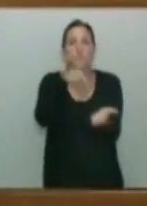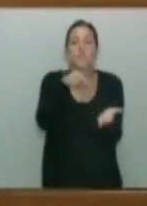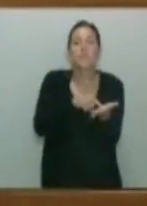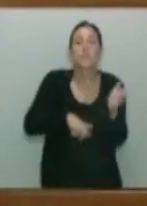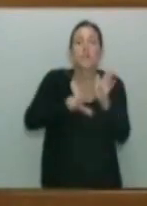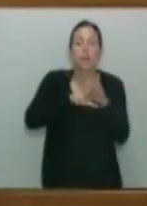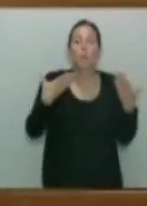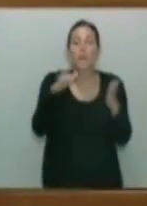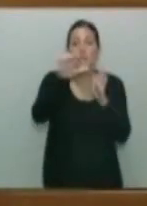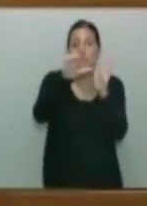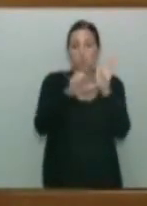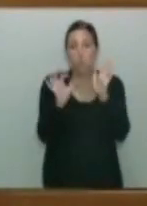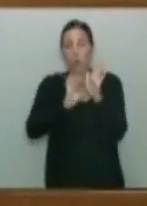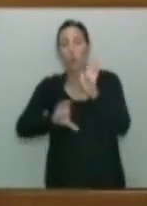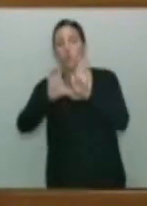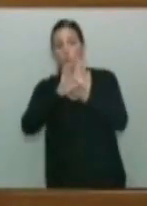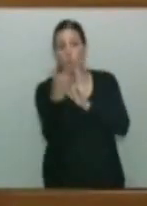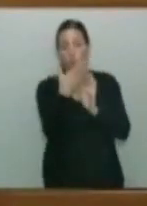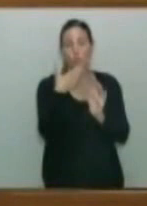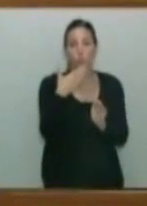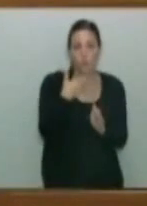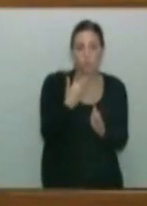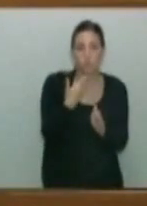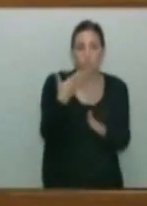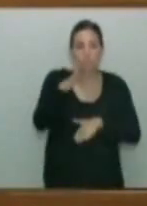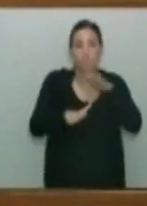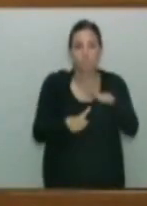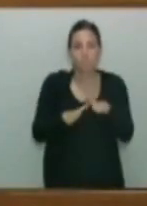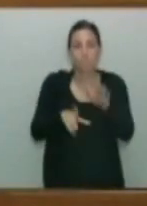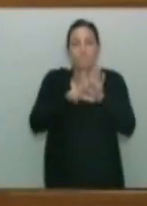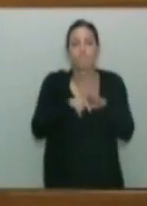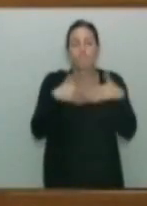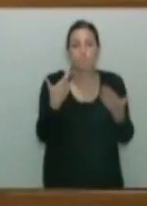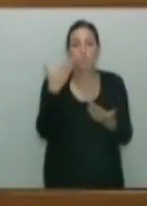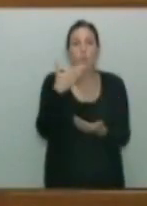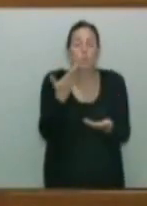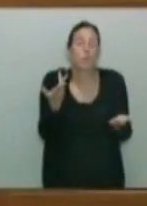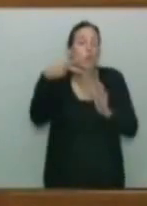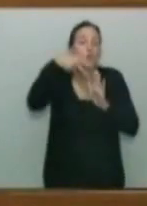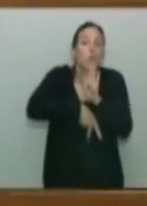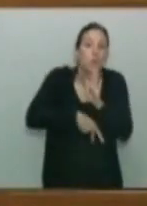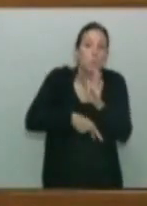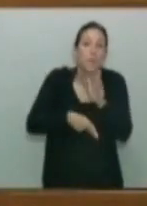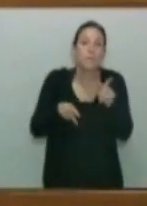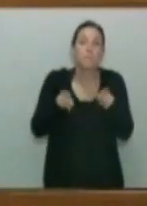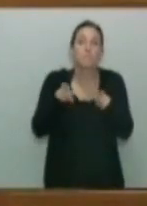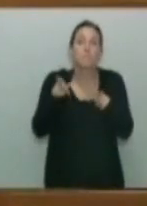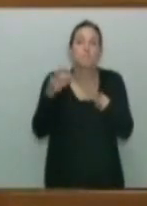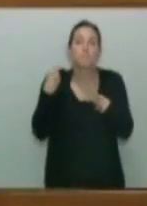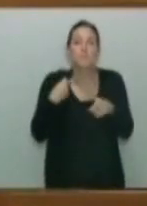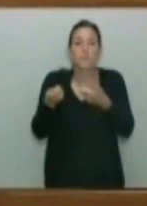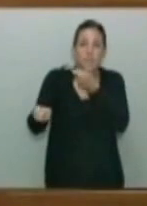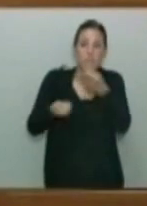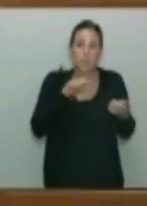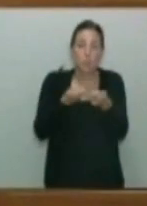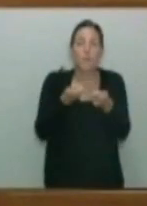Estatuto como de la Constitución. Por lo tanto, no hay ninguna exigencia legal para ninguna norma, ni siquiera para aquellas que regulan los derechos fundamentales de todos los